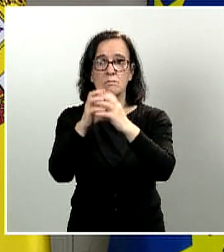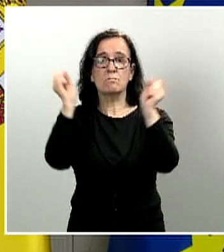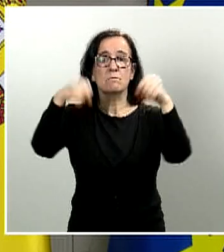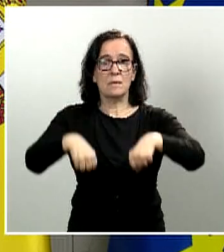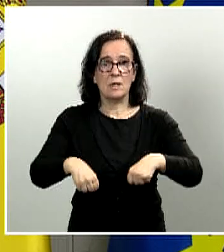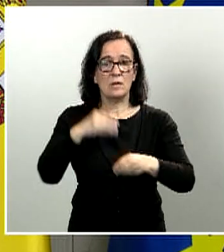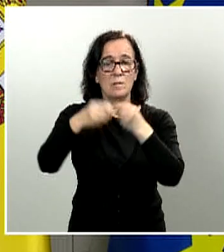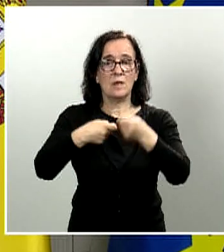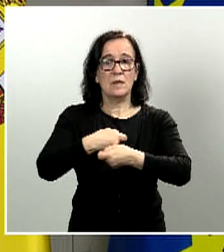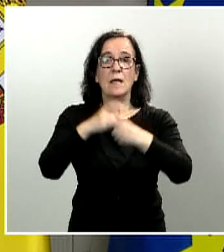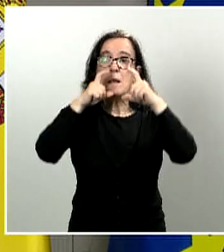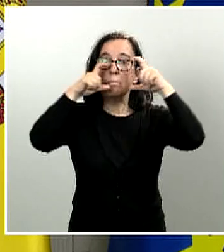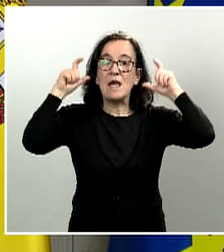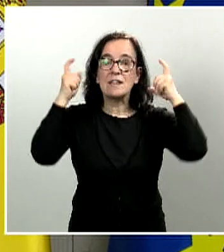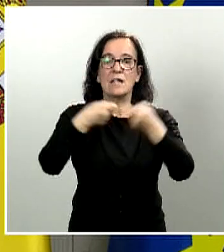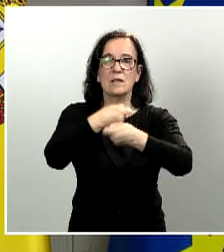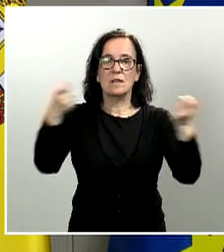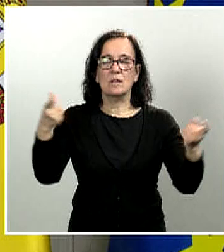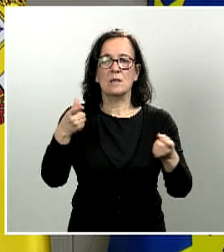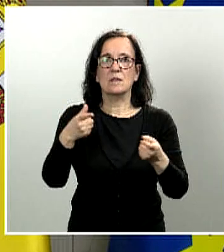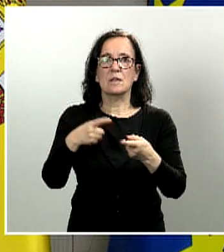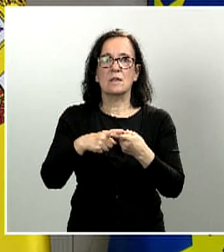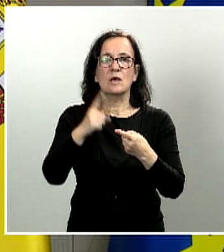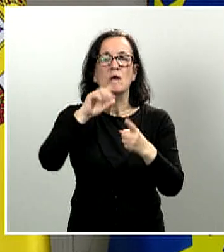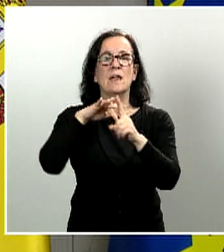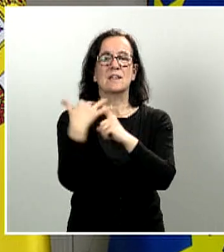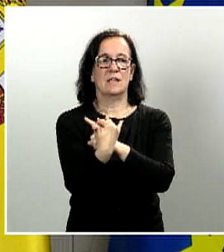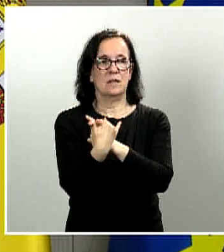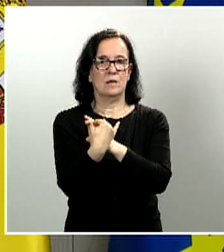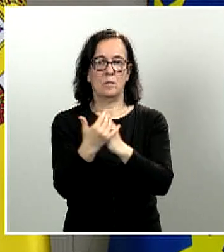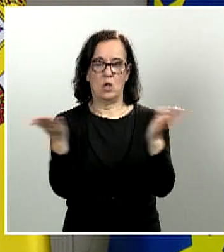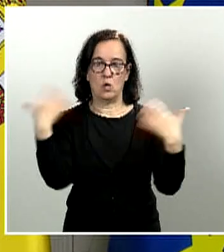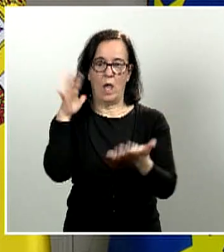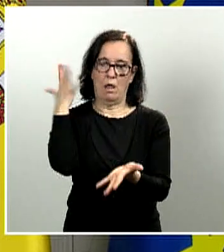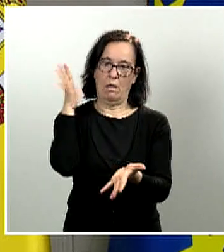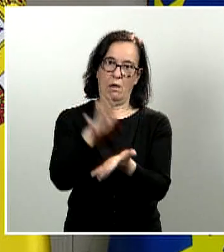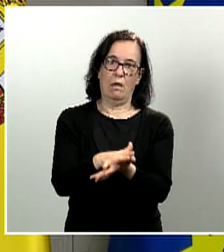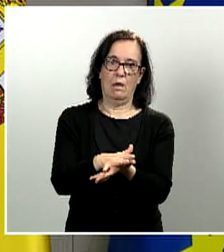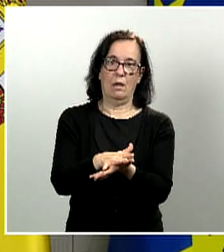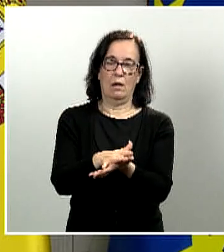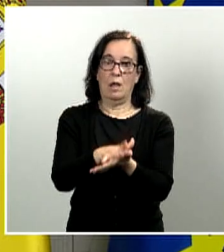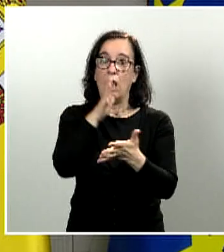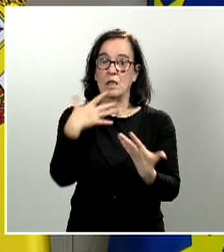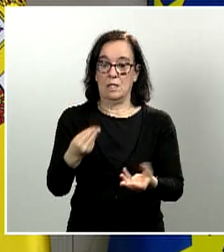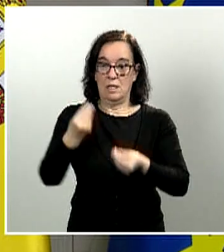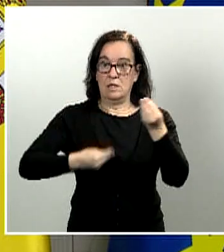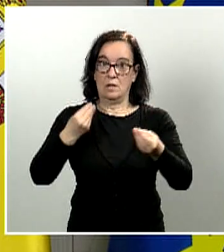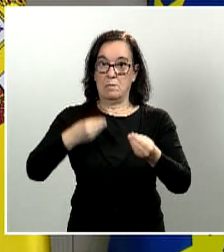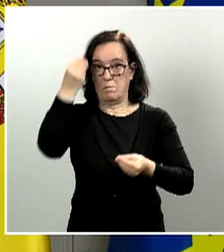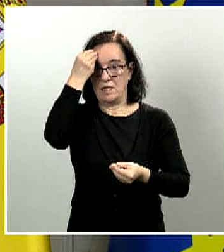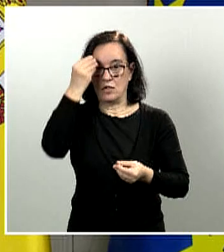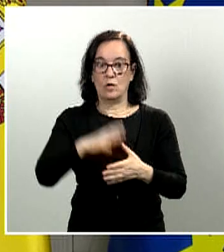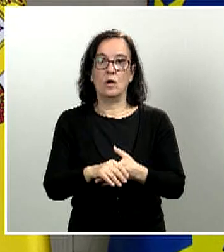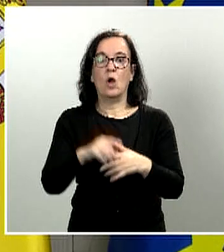reparto de mascarillas porque había una situación de desabastecimiento puntual y así se consideró. Hoy